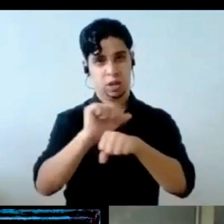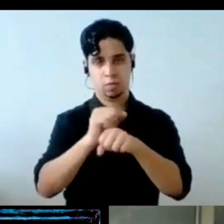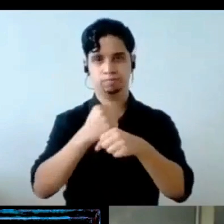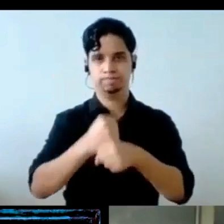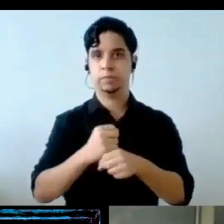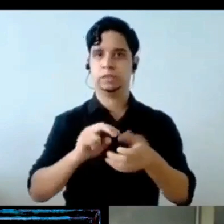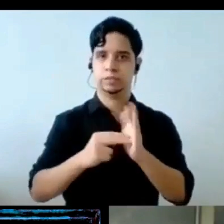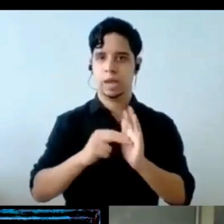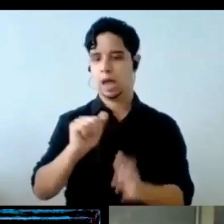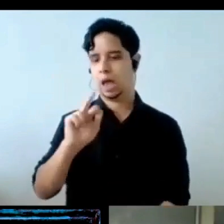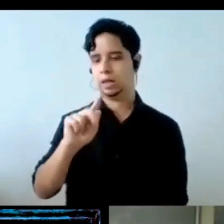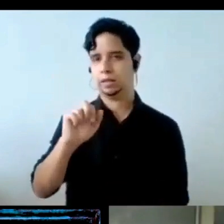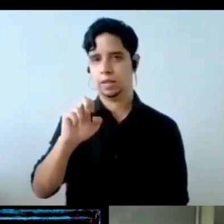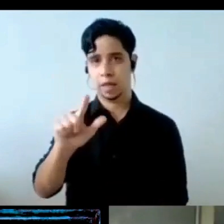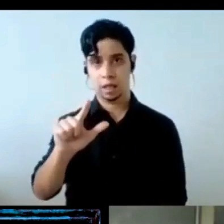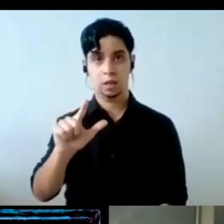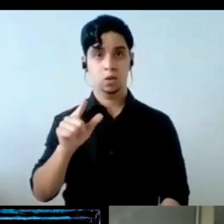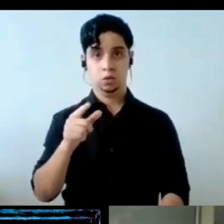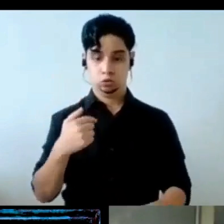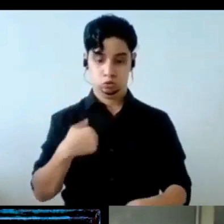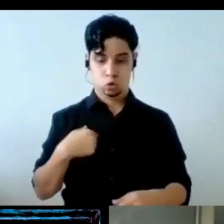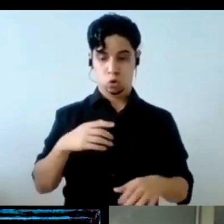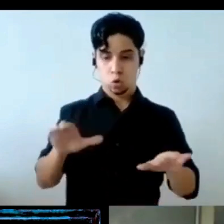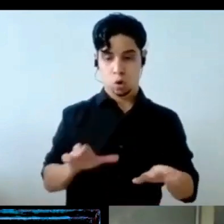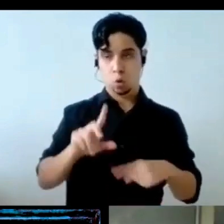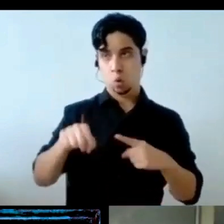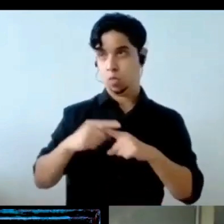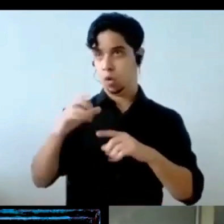artesanal, el cual se va a confeccionar específicamente para el cliente.